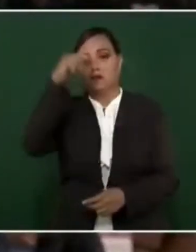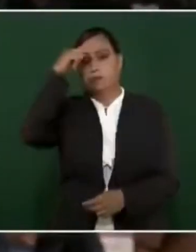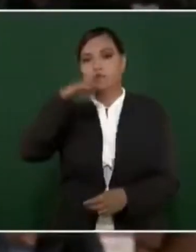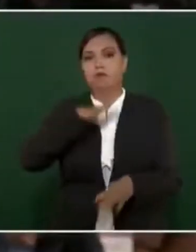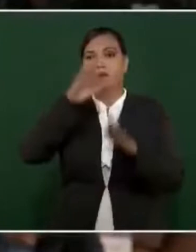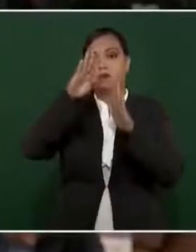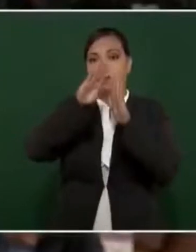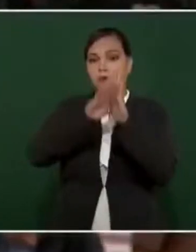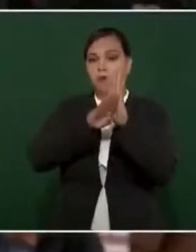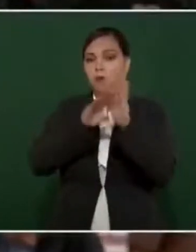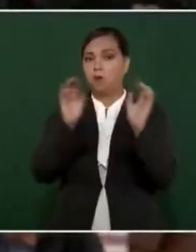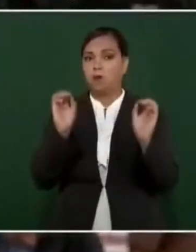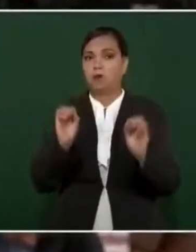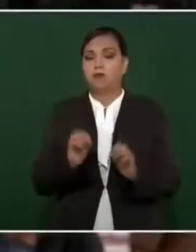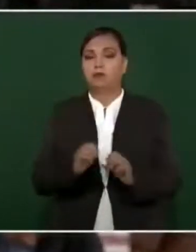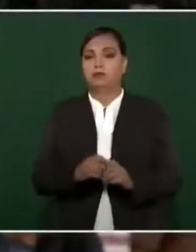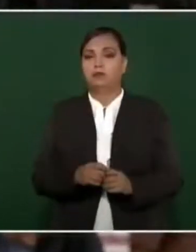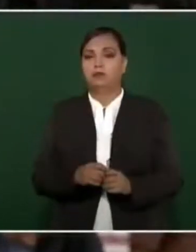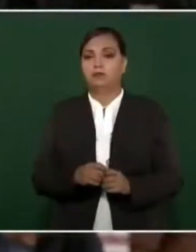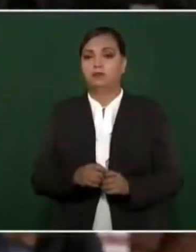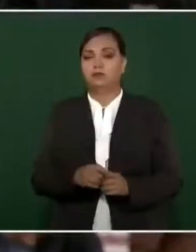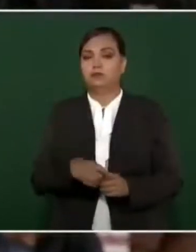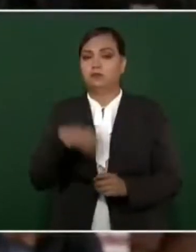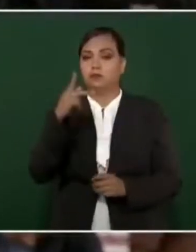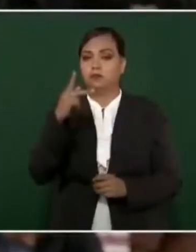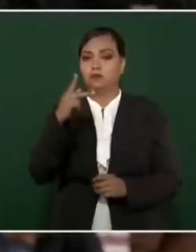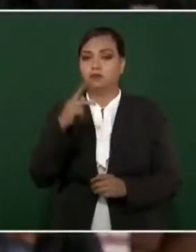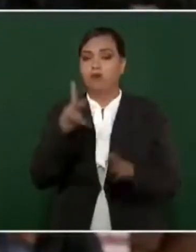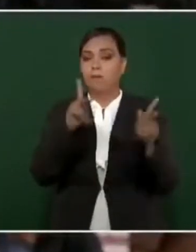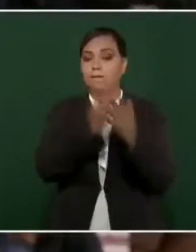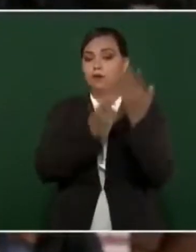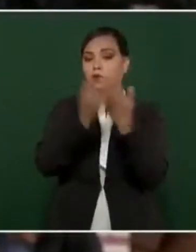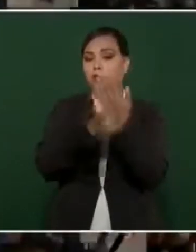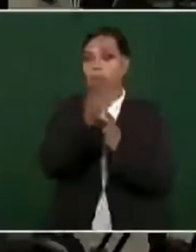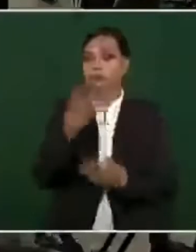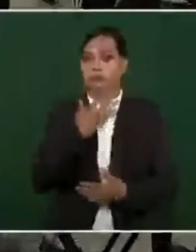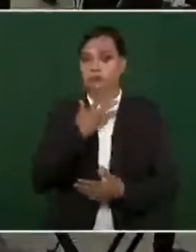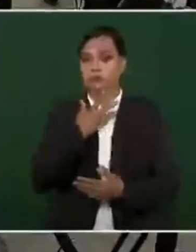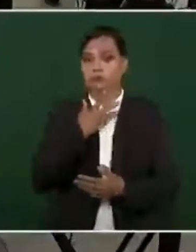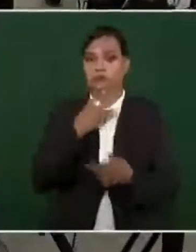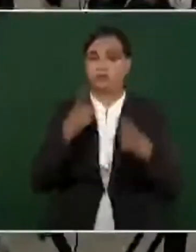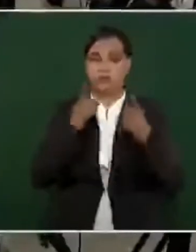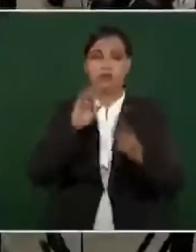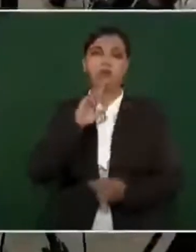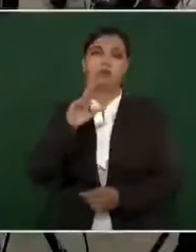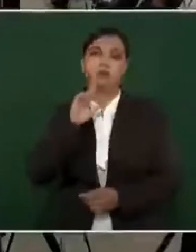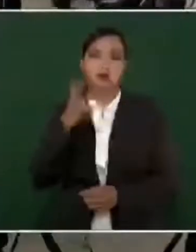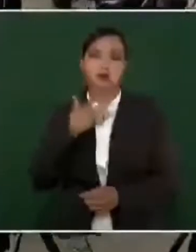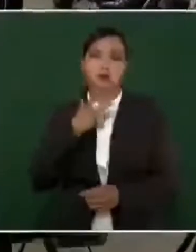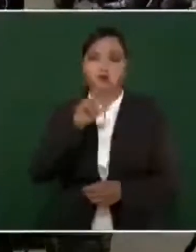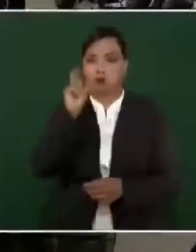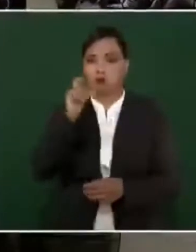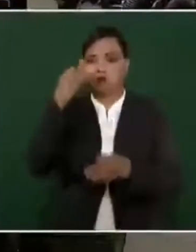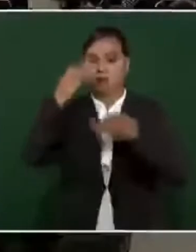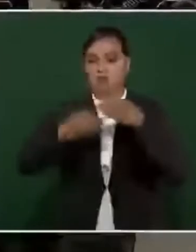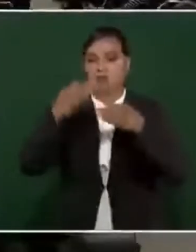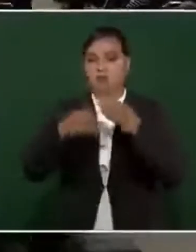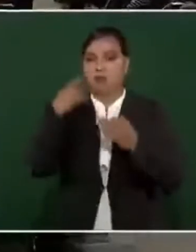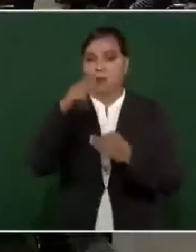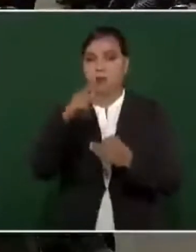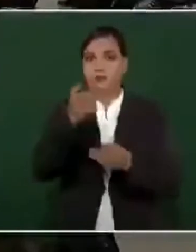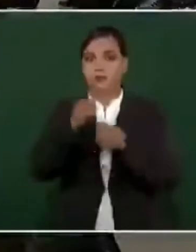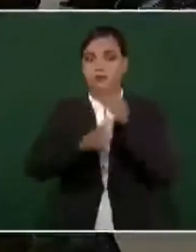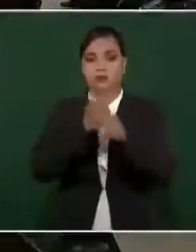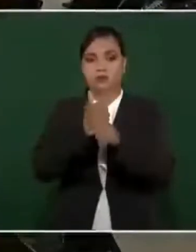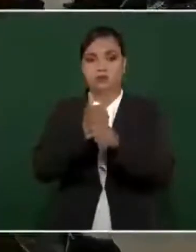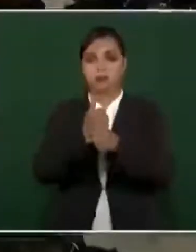planteado pues daría resultado, ¿verdad?, al finalizar su periodo de poder. Y una tercera relacionada con el tema de